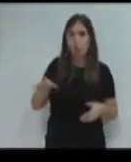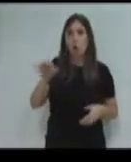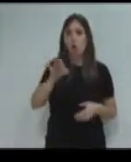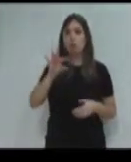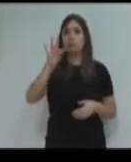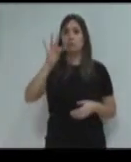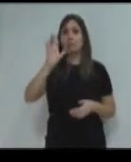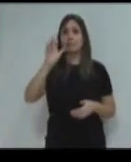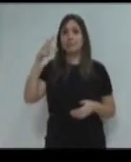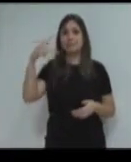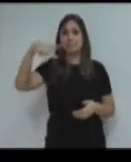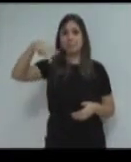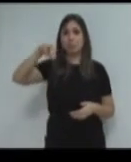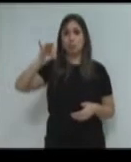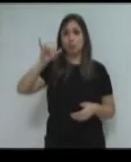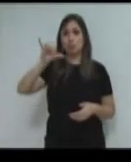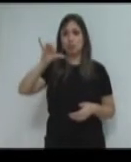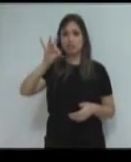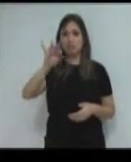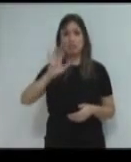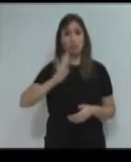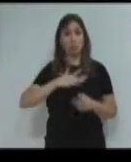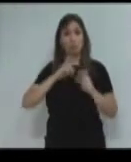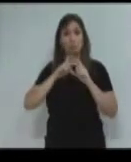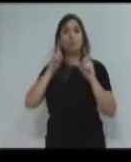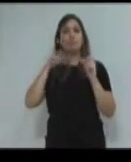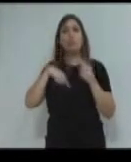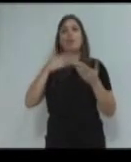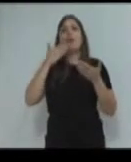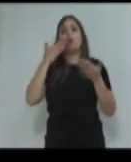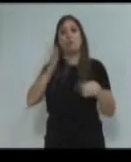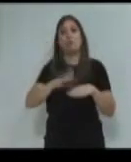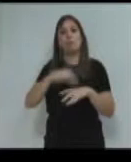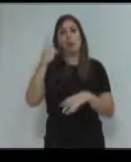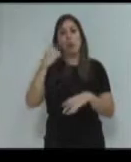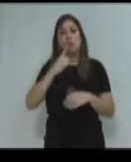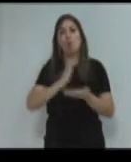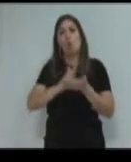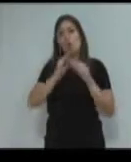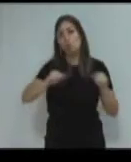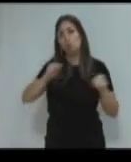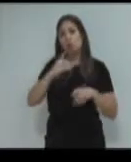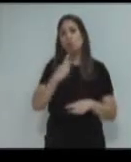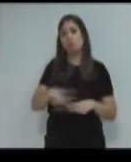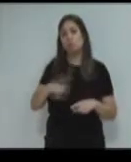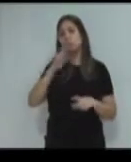Tecnosite puede hacerte documentación accesible también o ayudarte a que la hagas, cursos, todo esto.